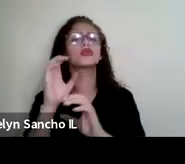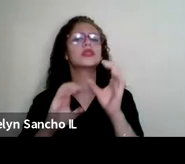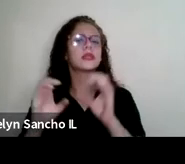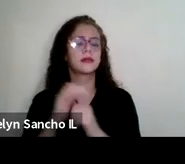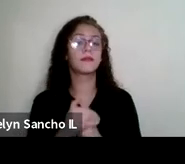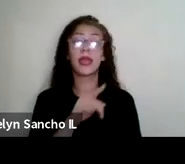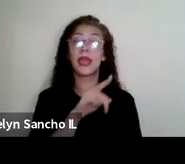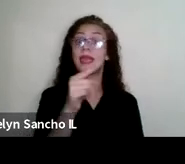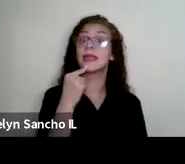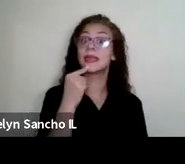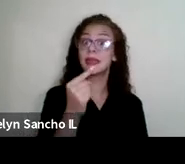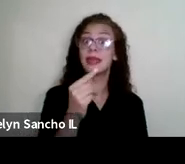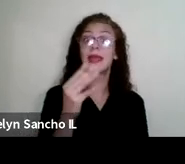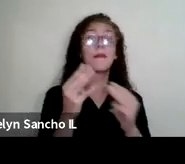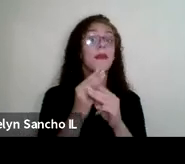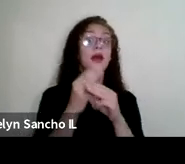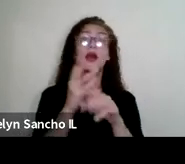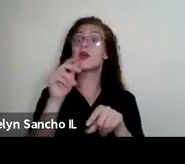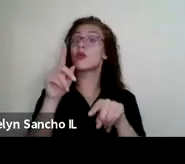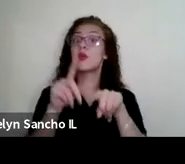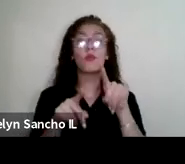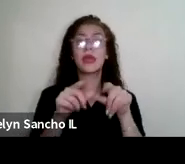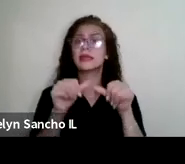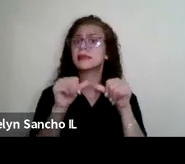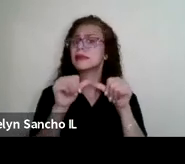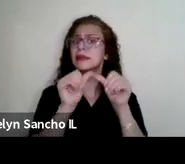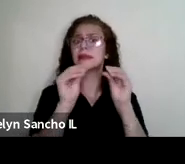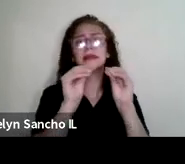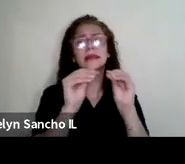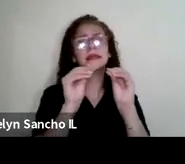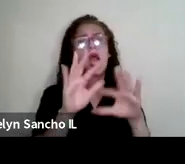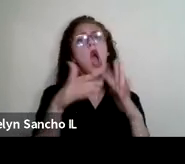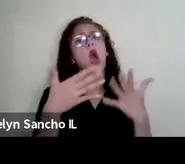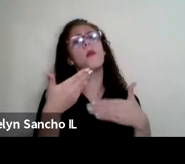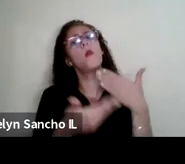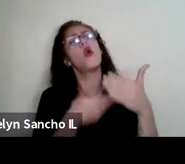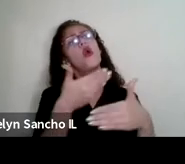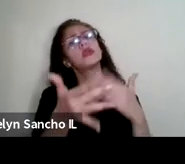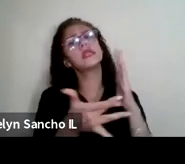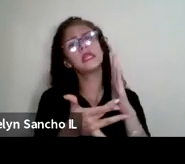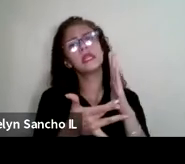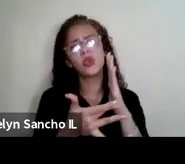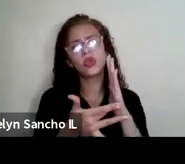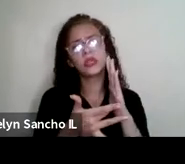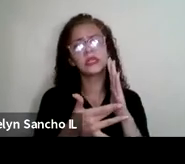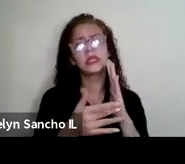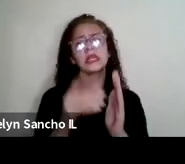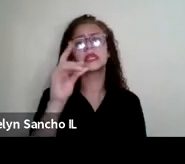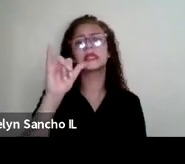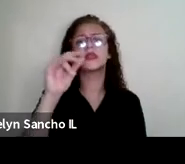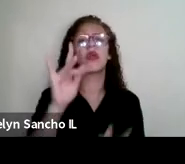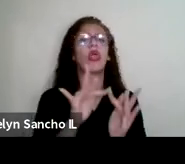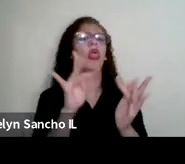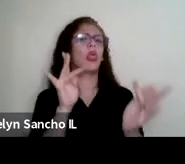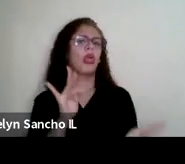Ella dice que las matemáticas no pueden seguir siendo enseñadas como una serie de procedimientos técnicos,